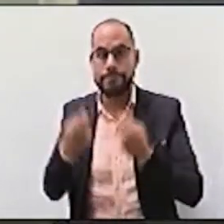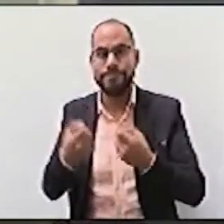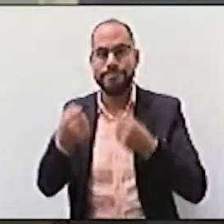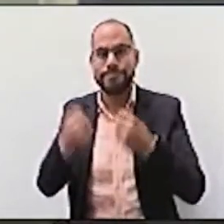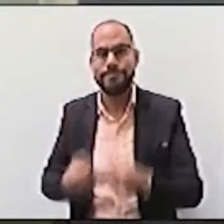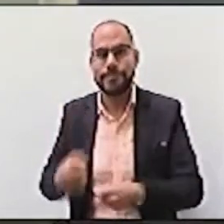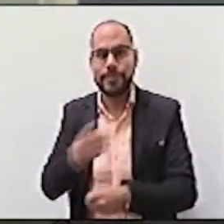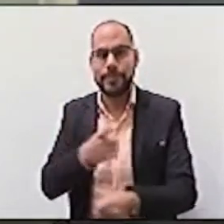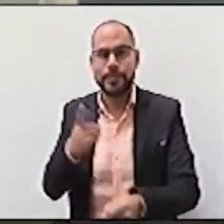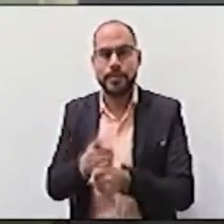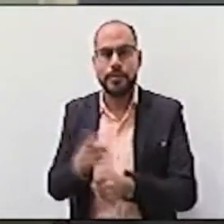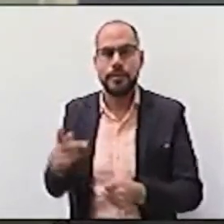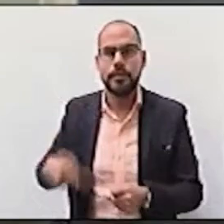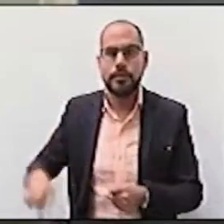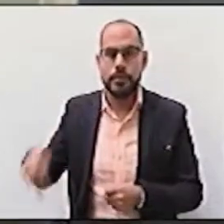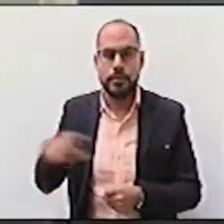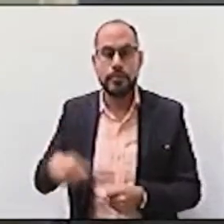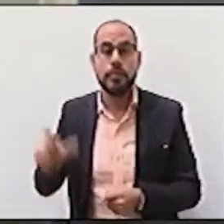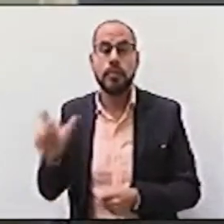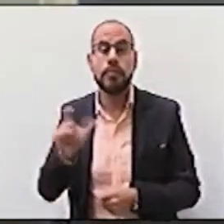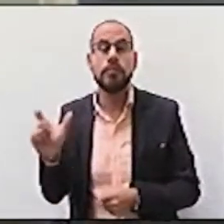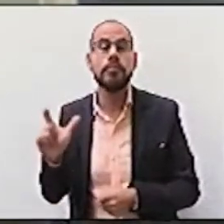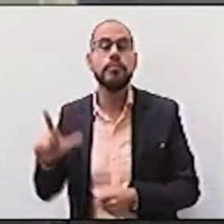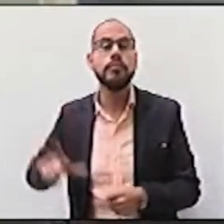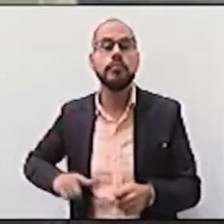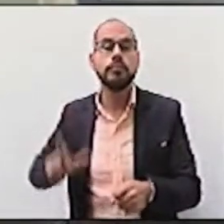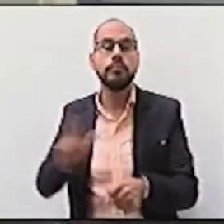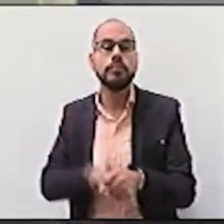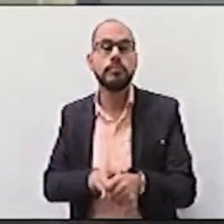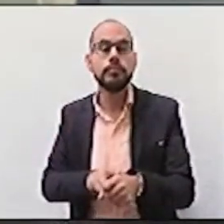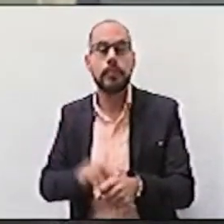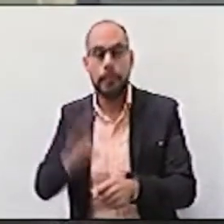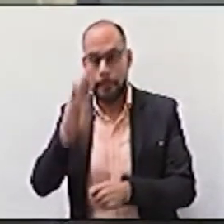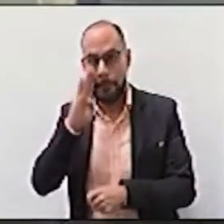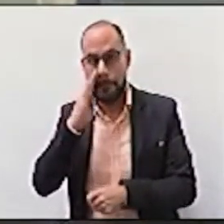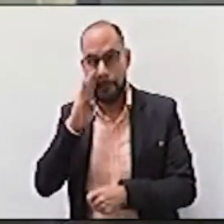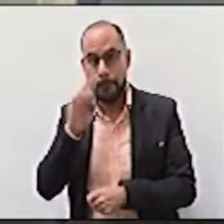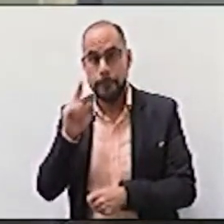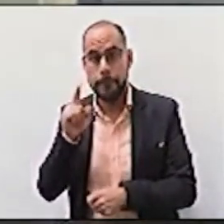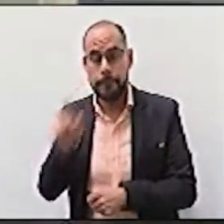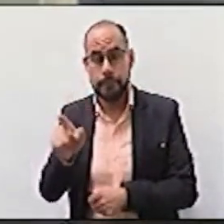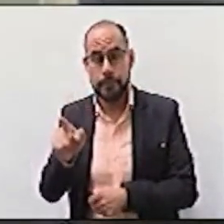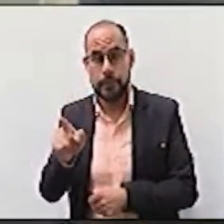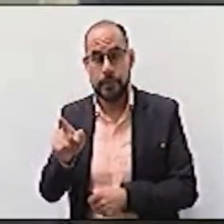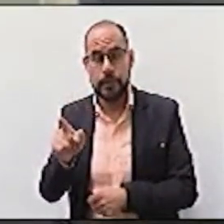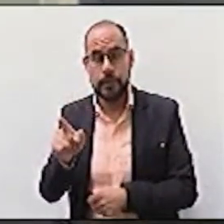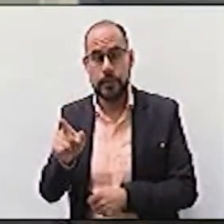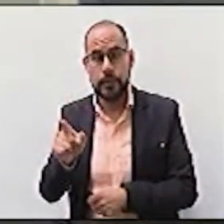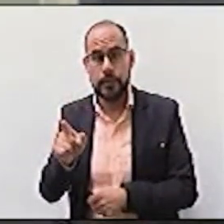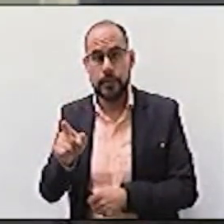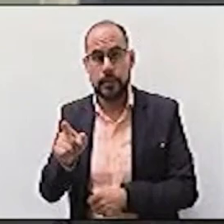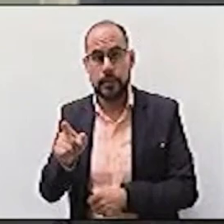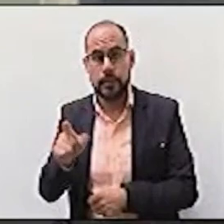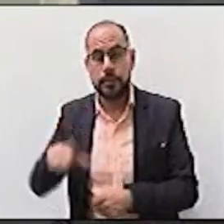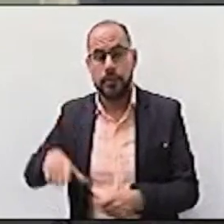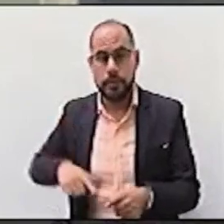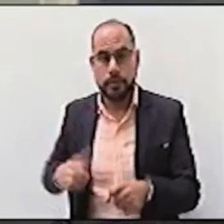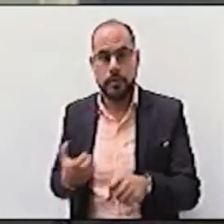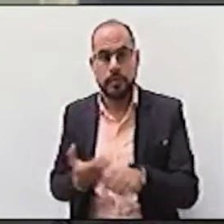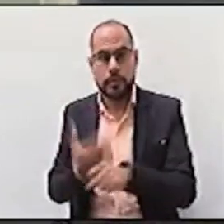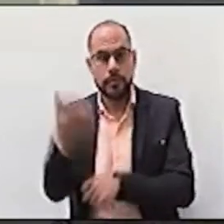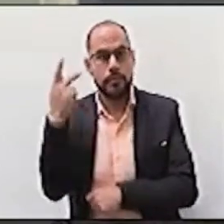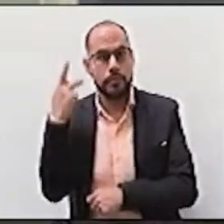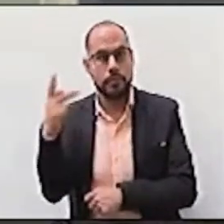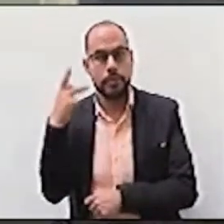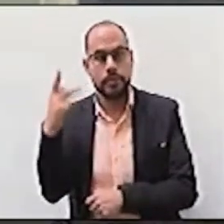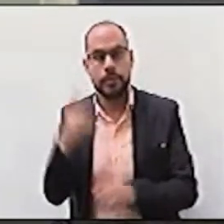seguridad pública. Cuando el gobernador Barbosa tomó posesión del gobierno del estado, Puebla,